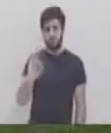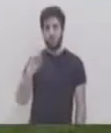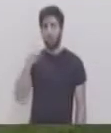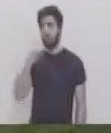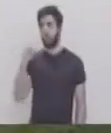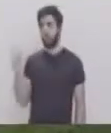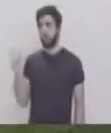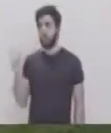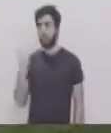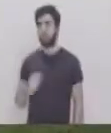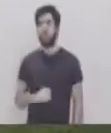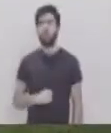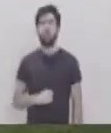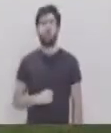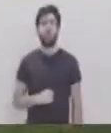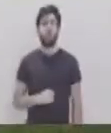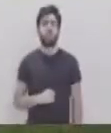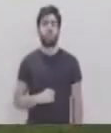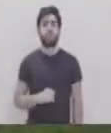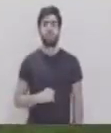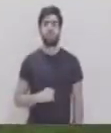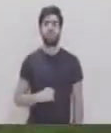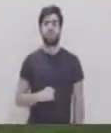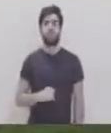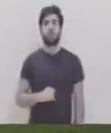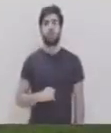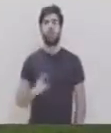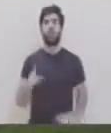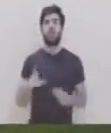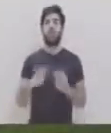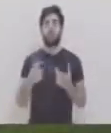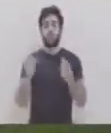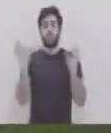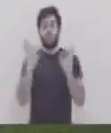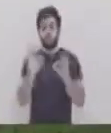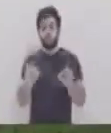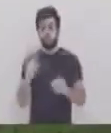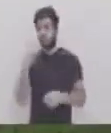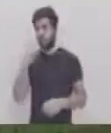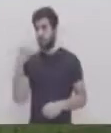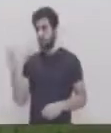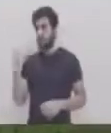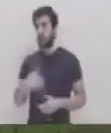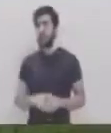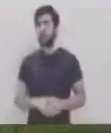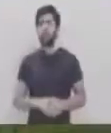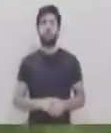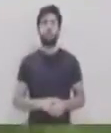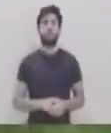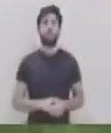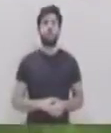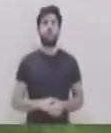es el que va a ir haciendo movimientos de arriba hacia abajo en el centro de mi pecho.